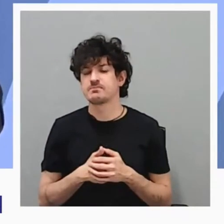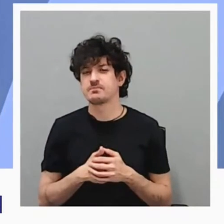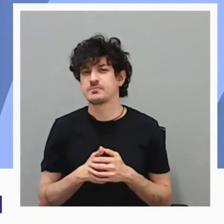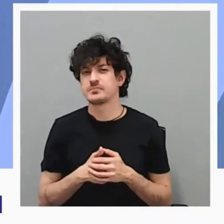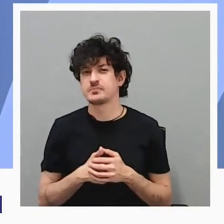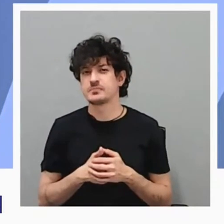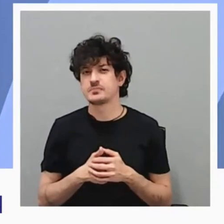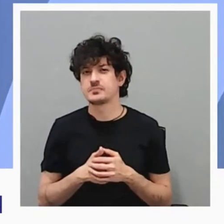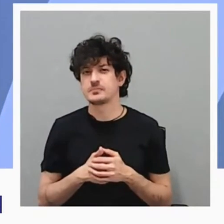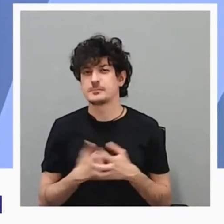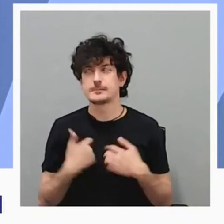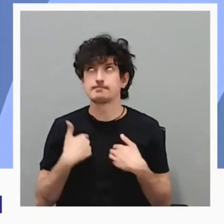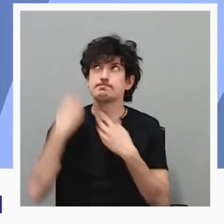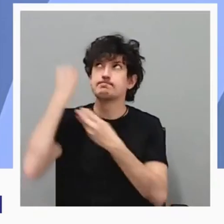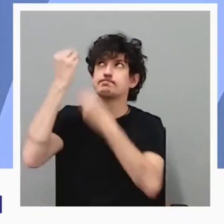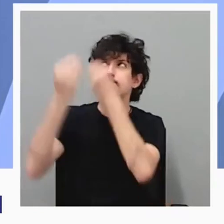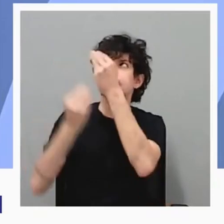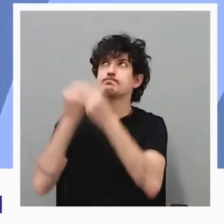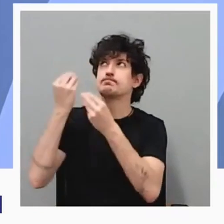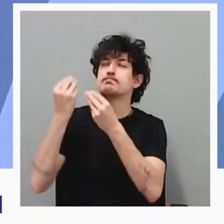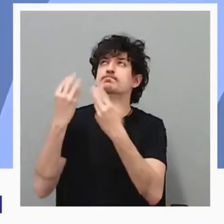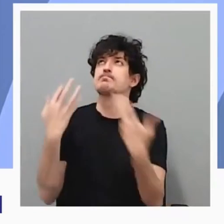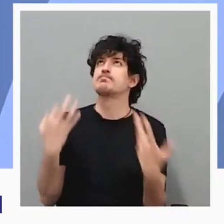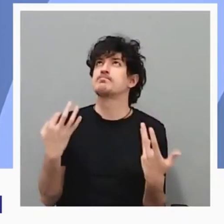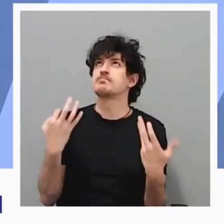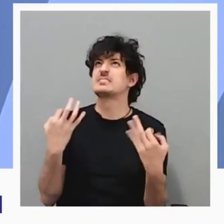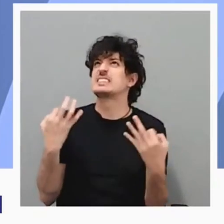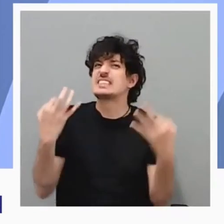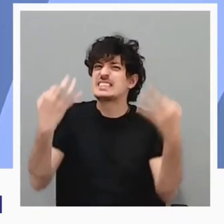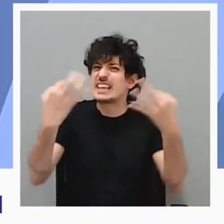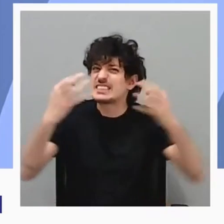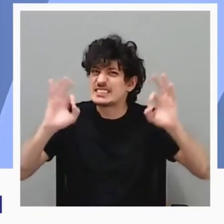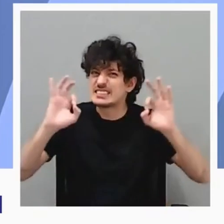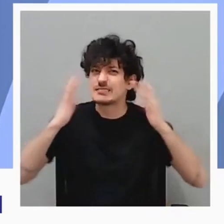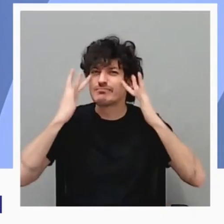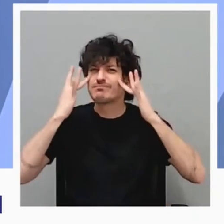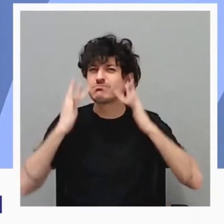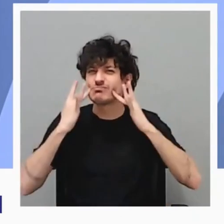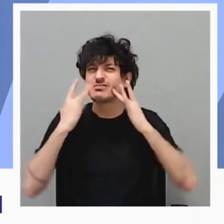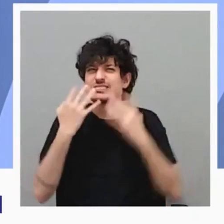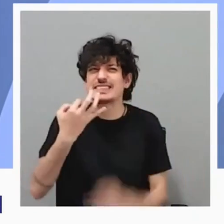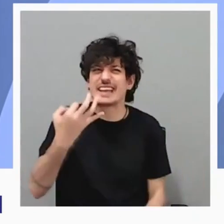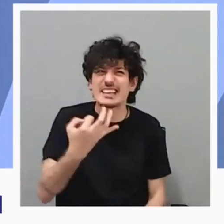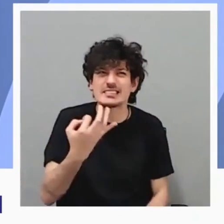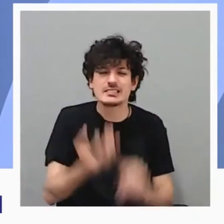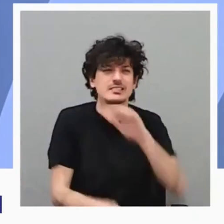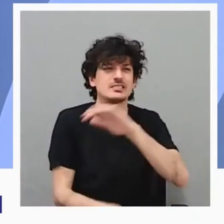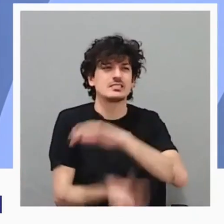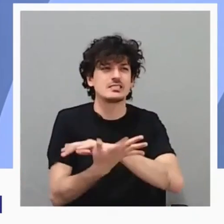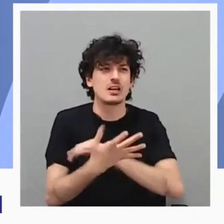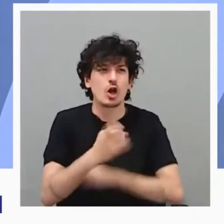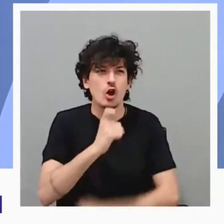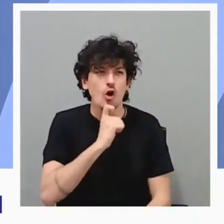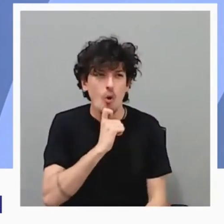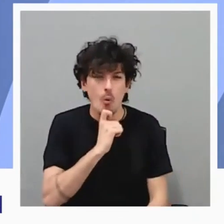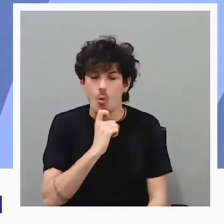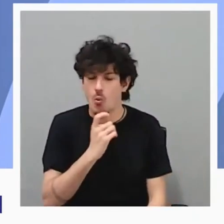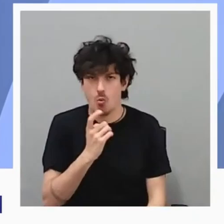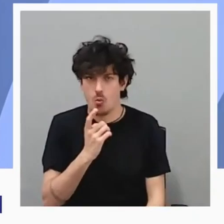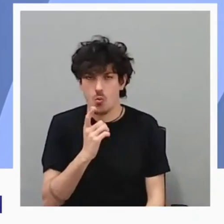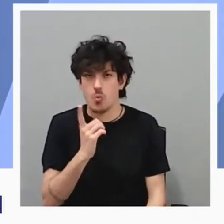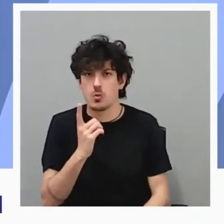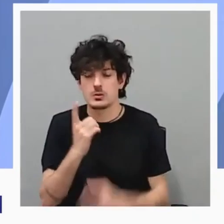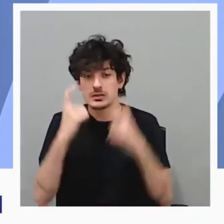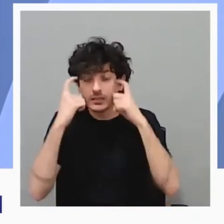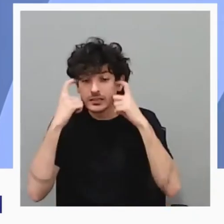preguntarse qué es exactamente, cómo se crea, es decir, hay que tratar de impulsar la innovación social en el sentido